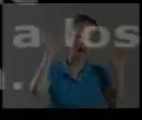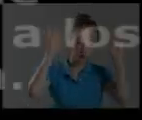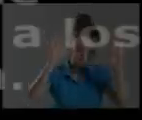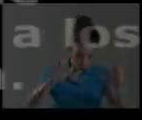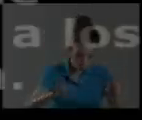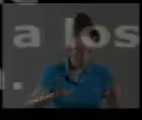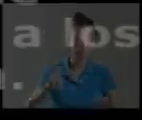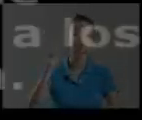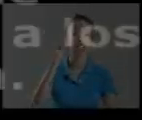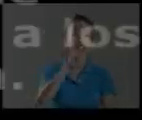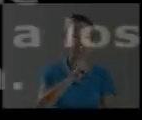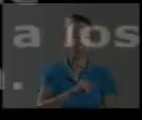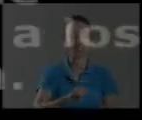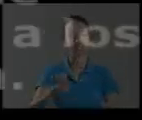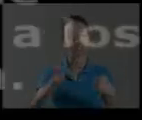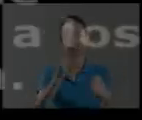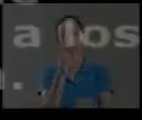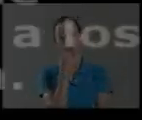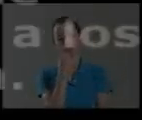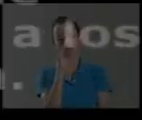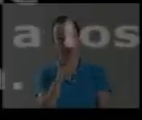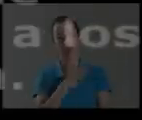pero también mide a los que en él adoran.